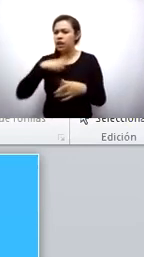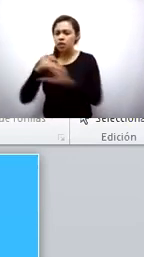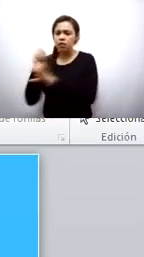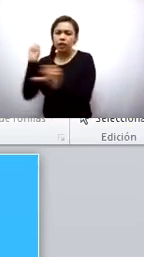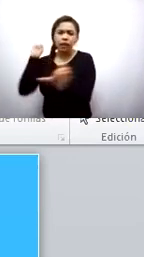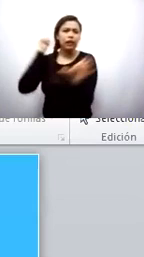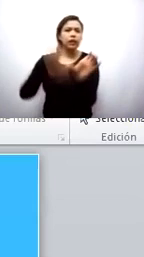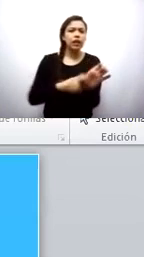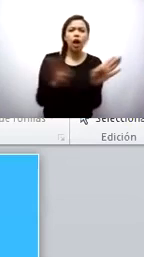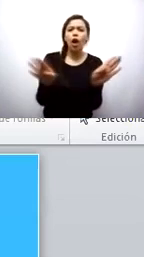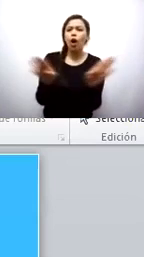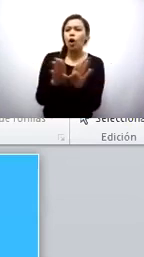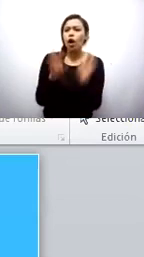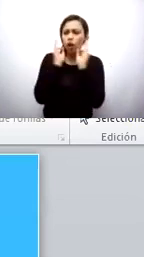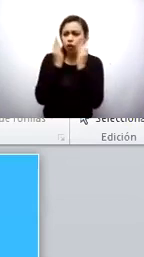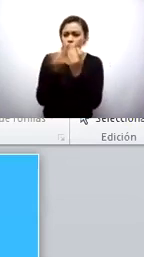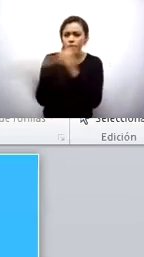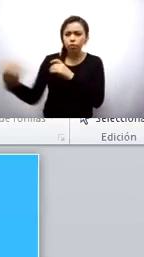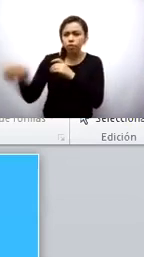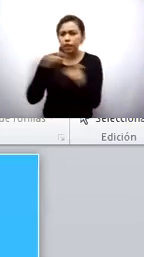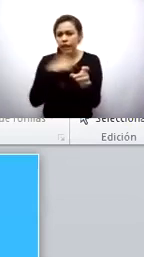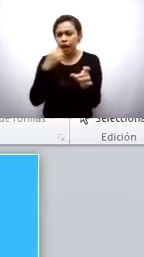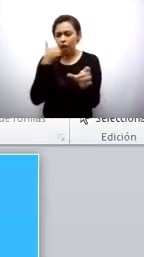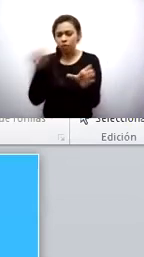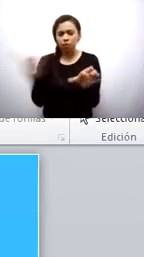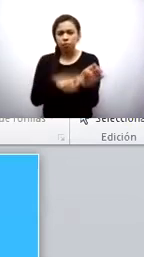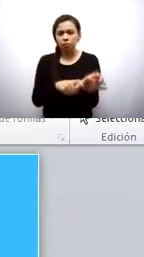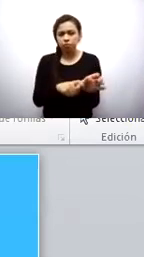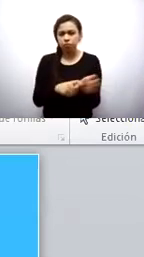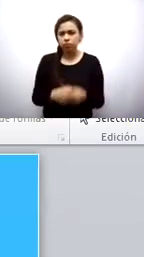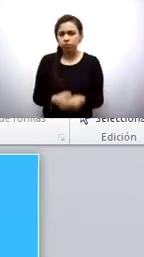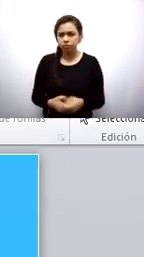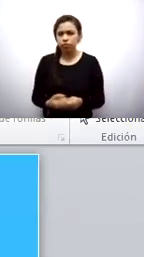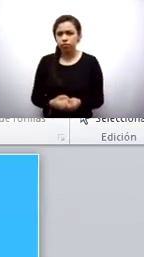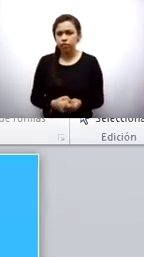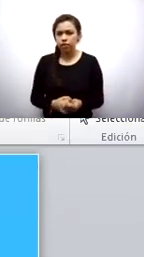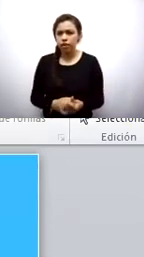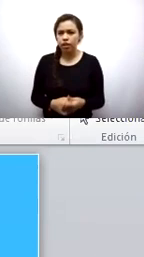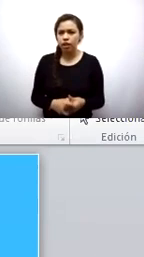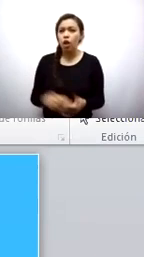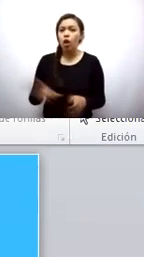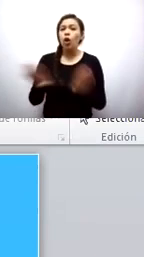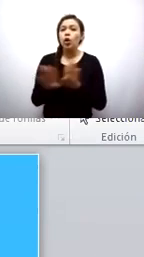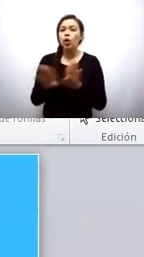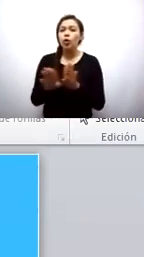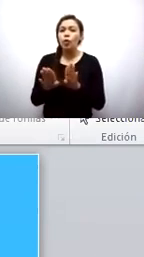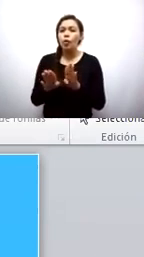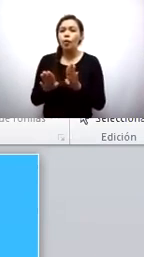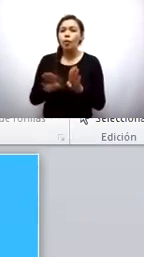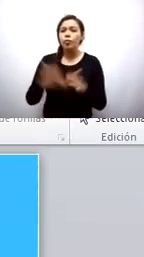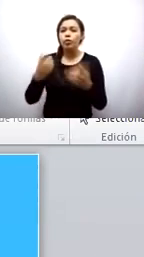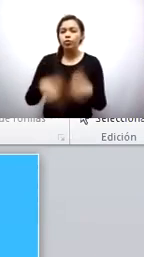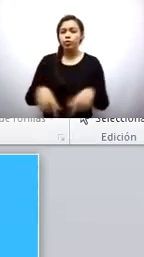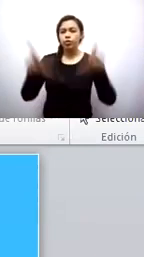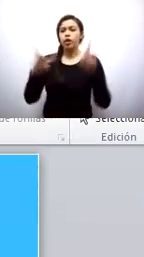mecánica, en esta nueva modalidad? Como lo dice la diapositiva, ¿cómo podemos implementar una plataforma para su uso escolar